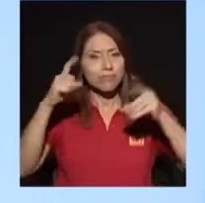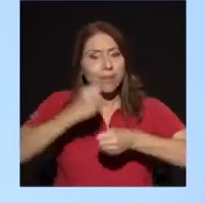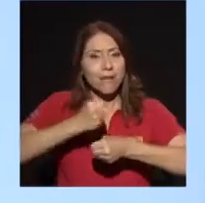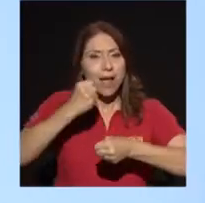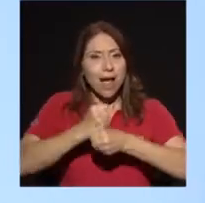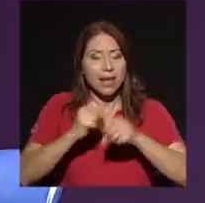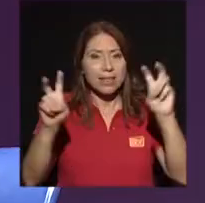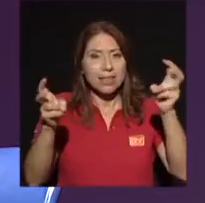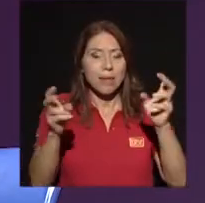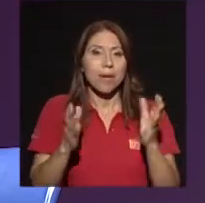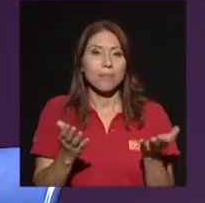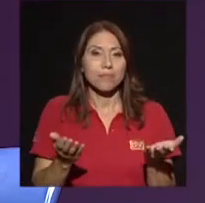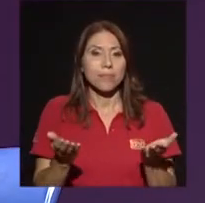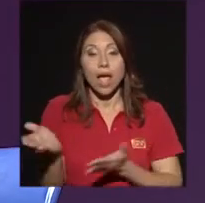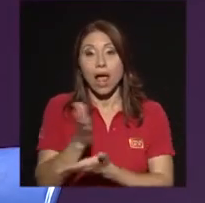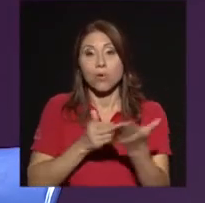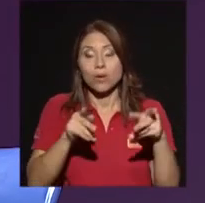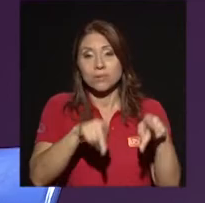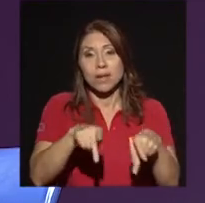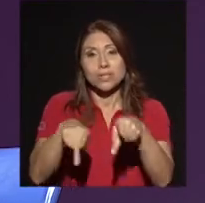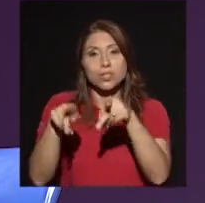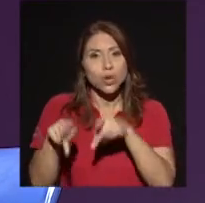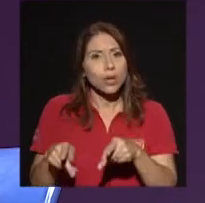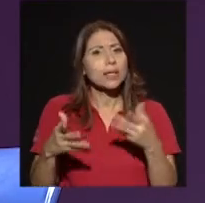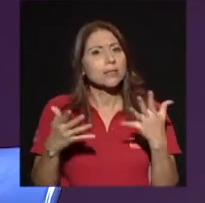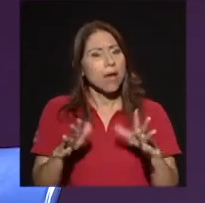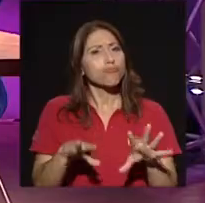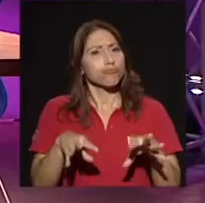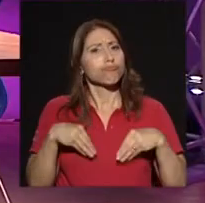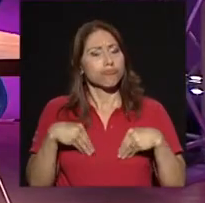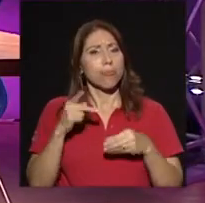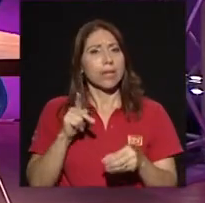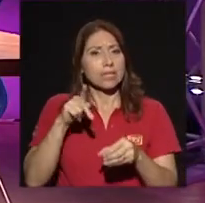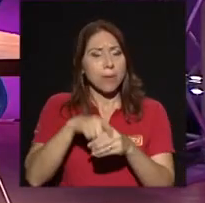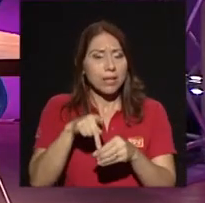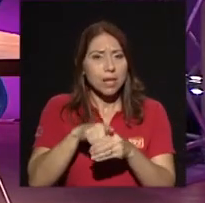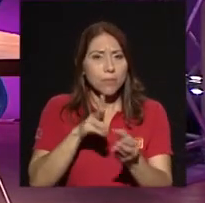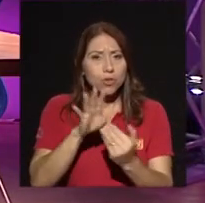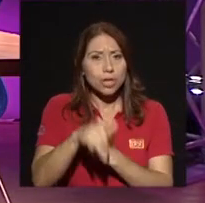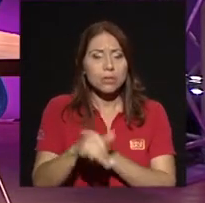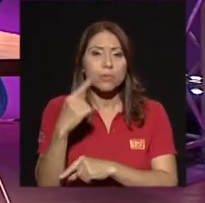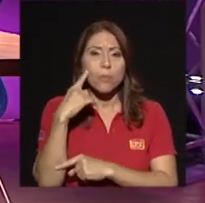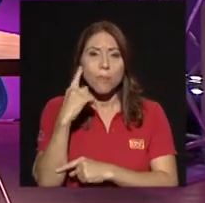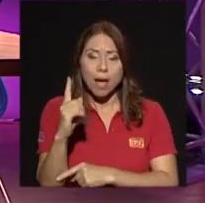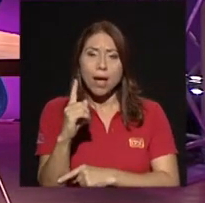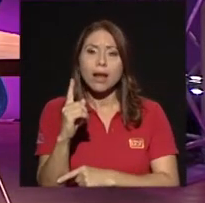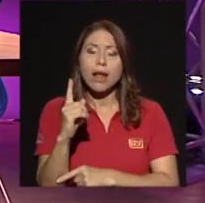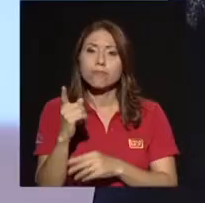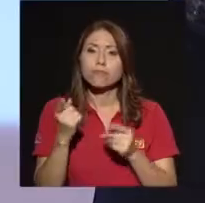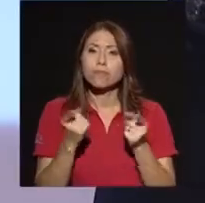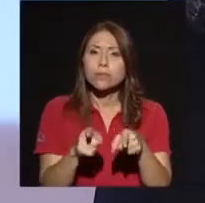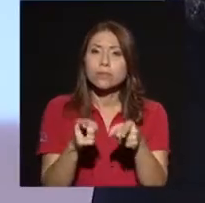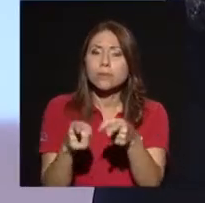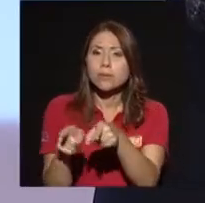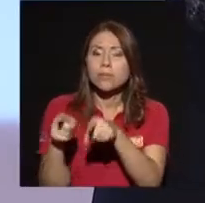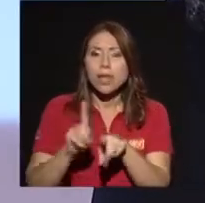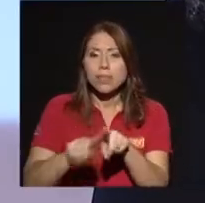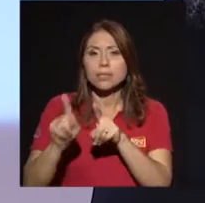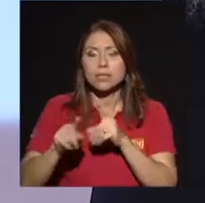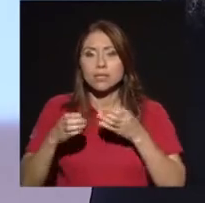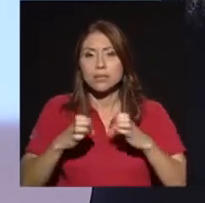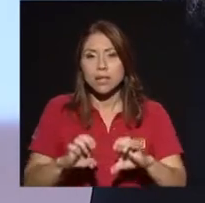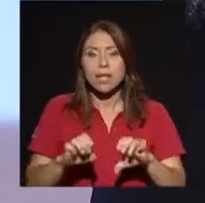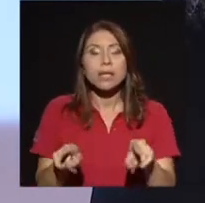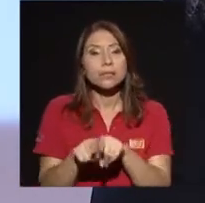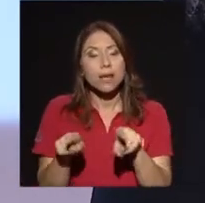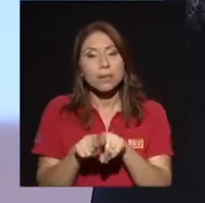tema. Inclusive algunas personas se han mostrado anuentes a participar del proyecto para generar distintas estrategias. Inclusive también hemos